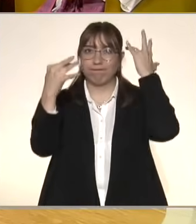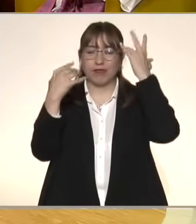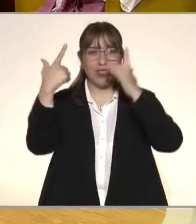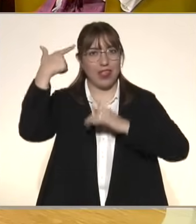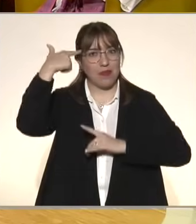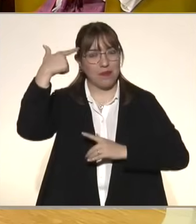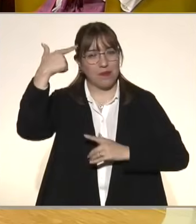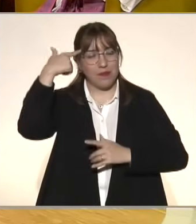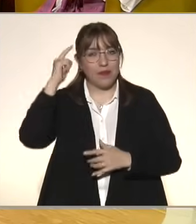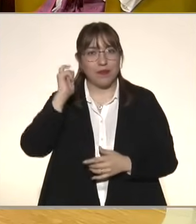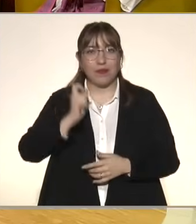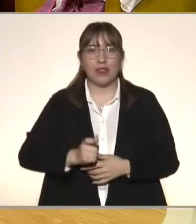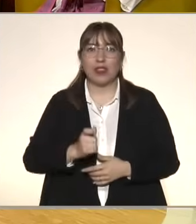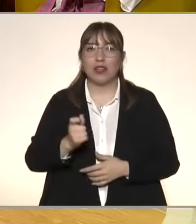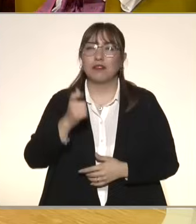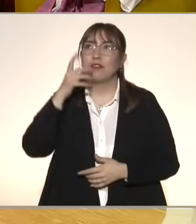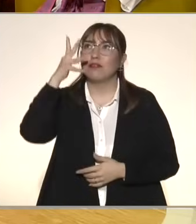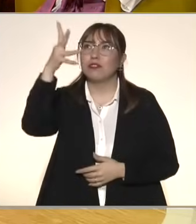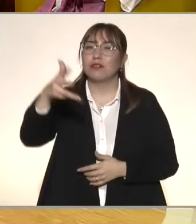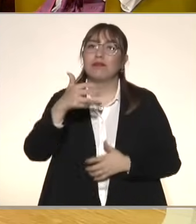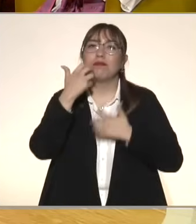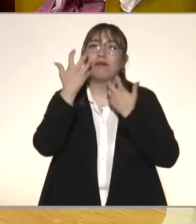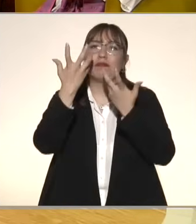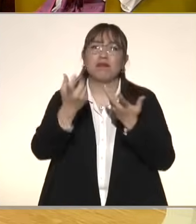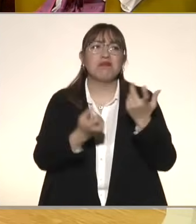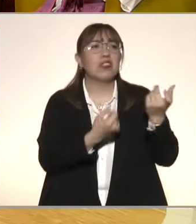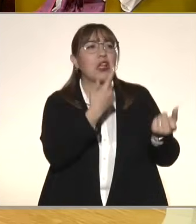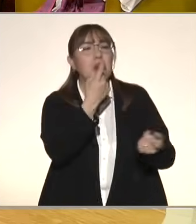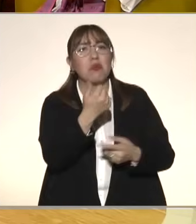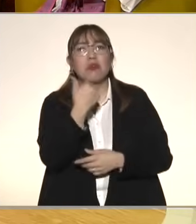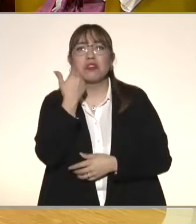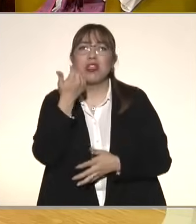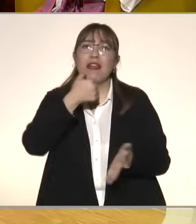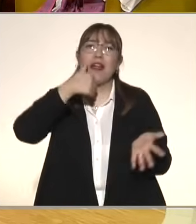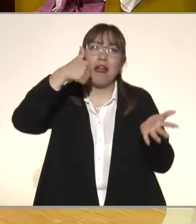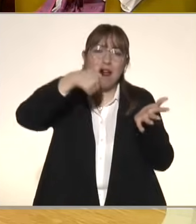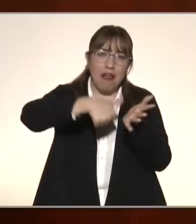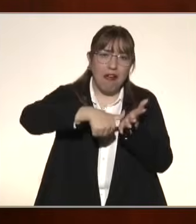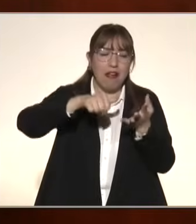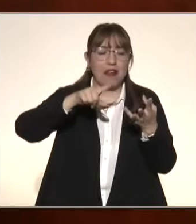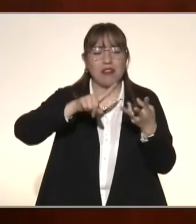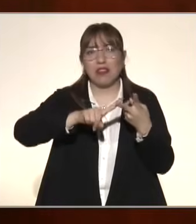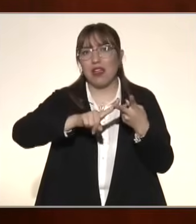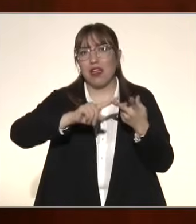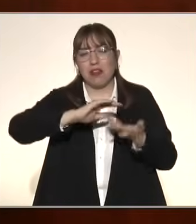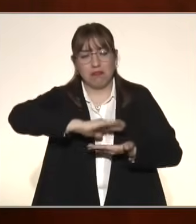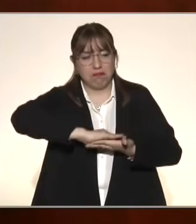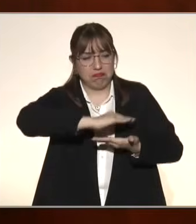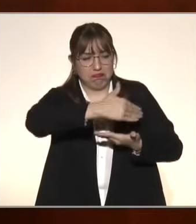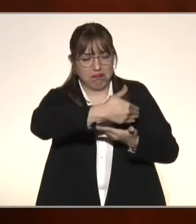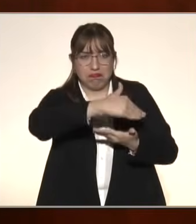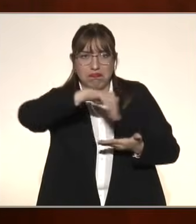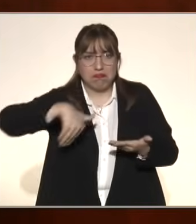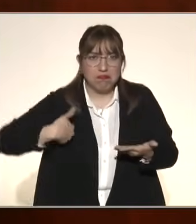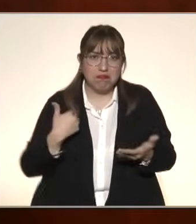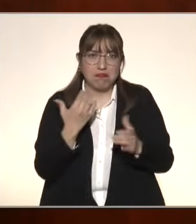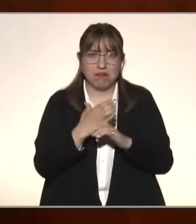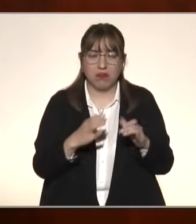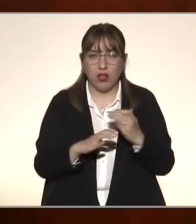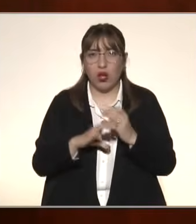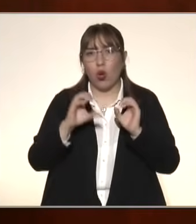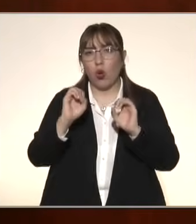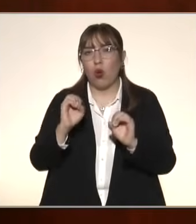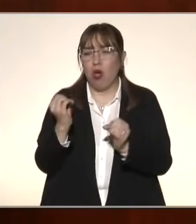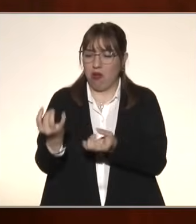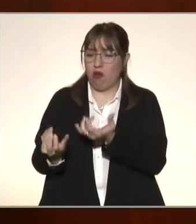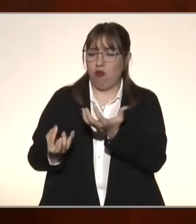va a proyectar qué necesitamos. Hay quien le funciona hacer una carta o el cofre, hay quien le funciona quemar cosas, que se han hecho muchos